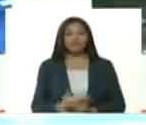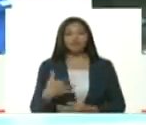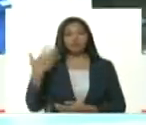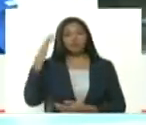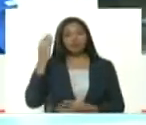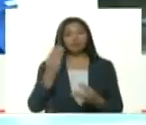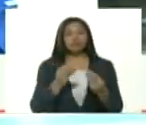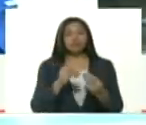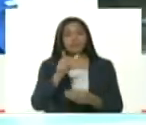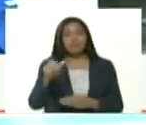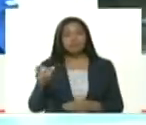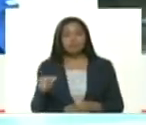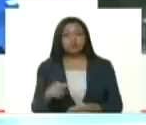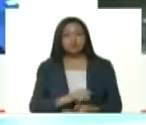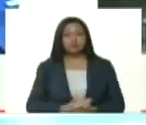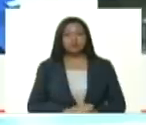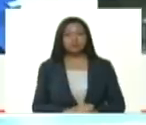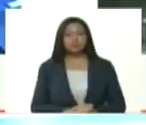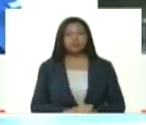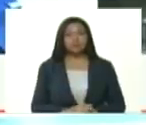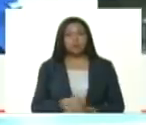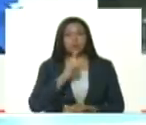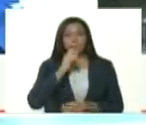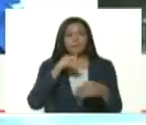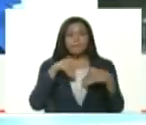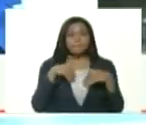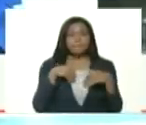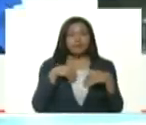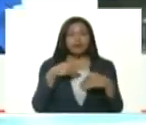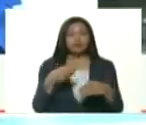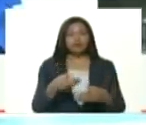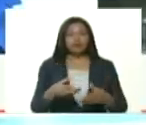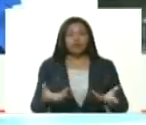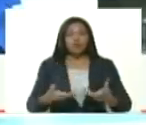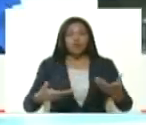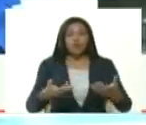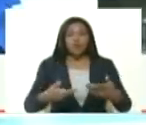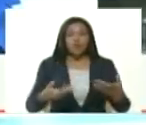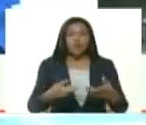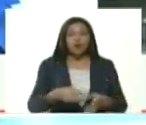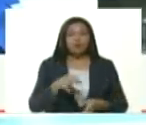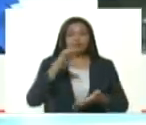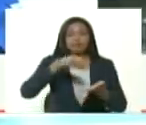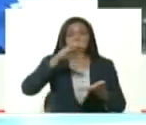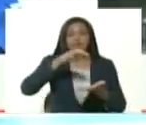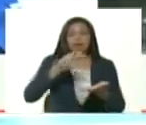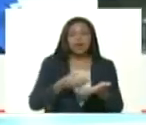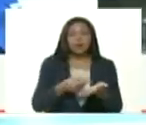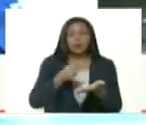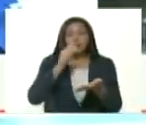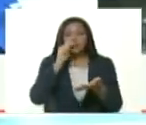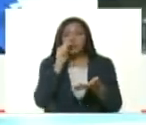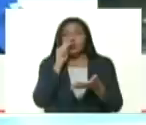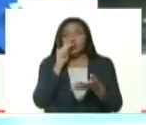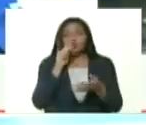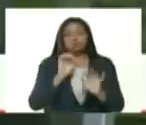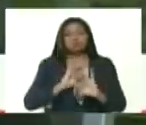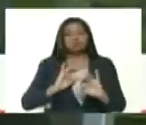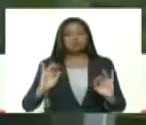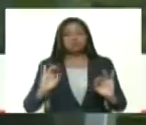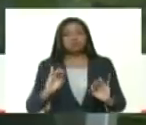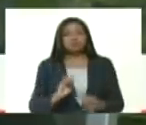mucha gente, que calladita hizo su, ¿verdad, Cilia? Hicieron su tecito, se lo